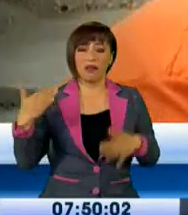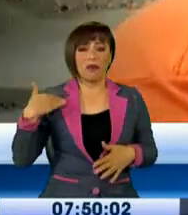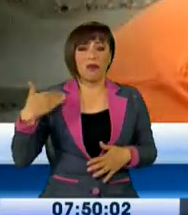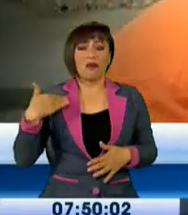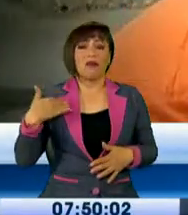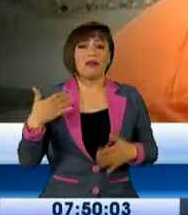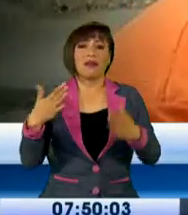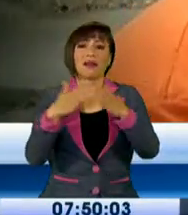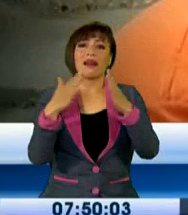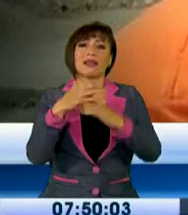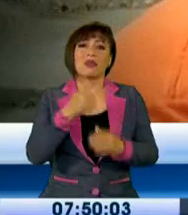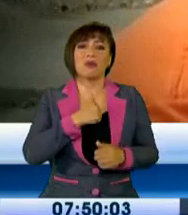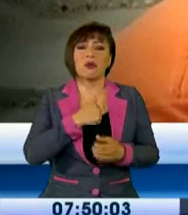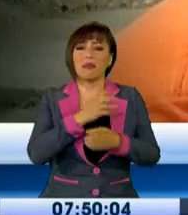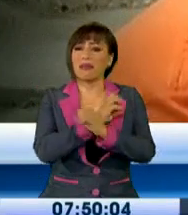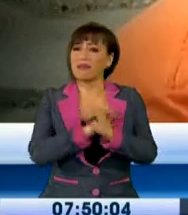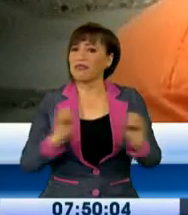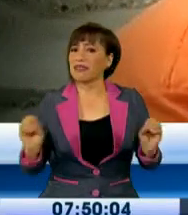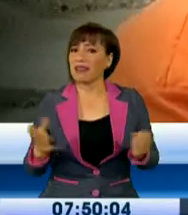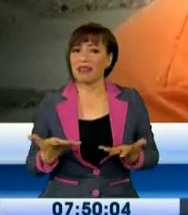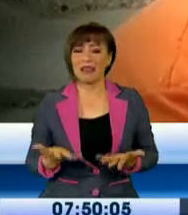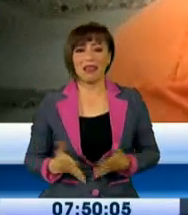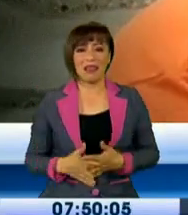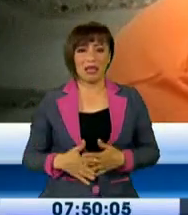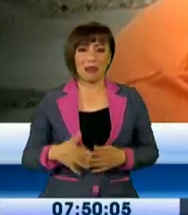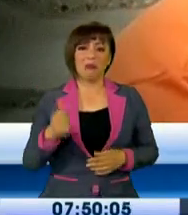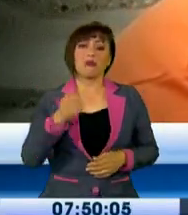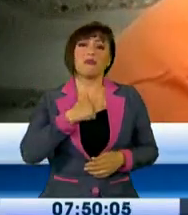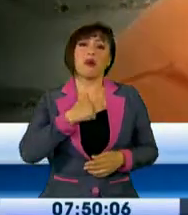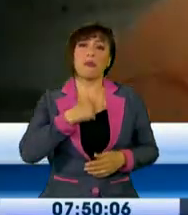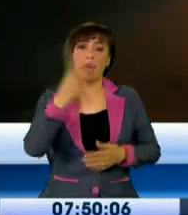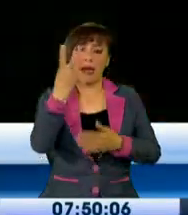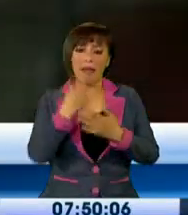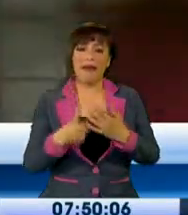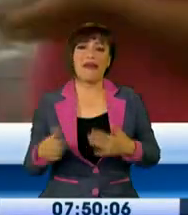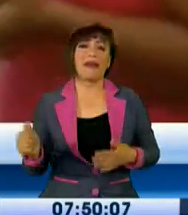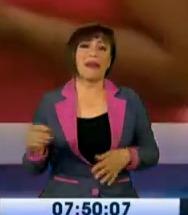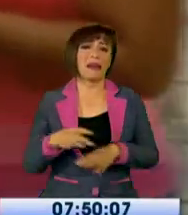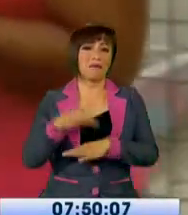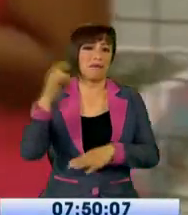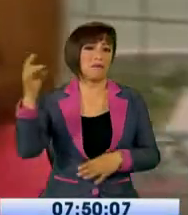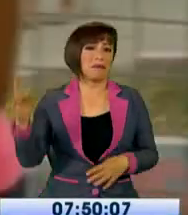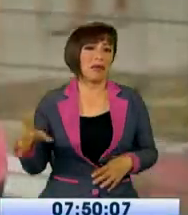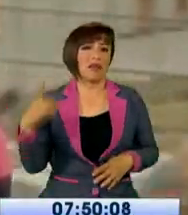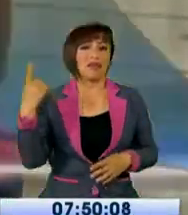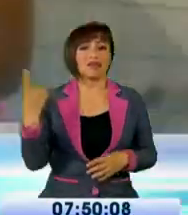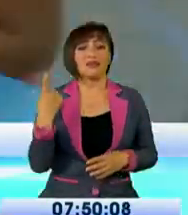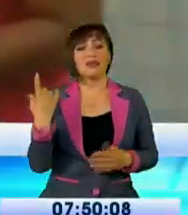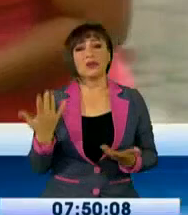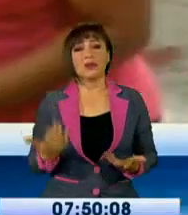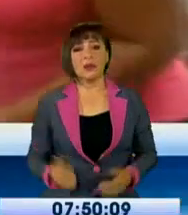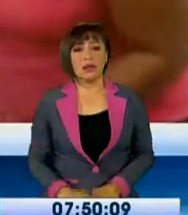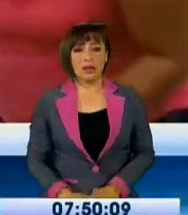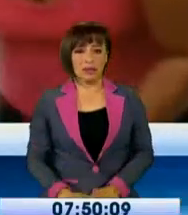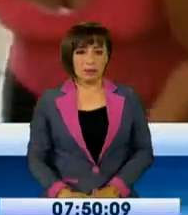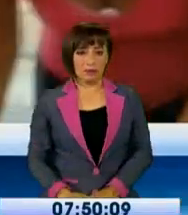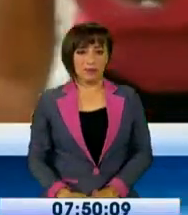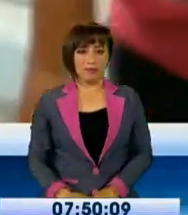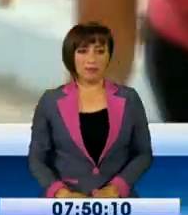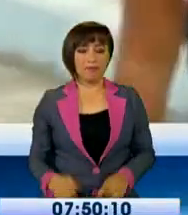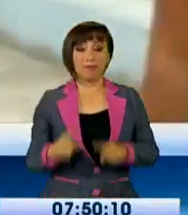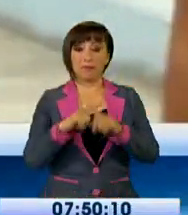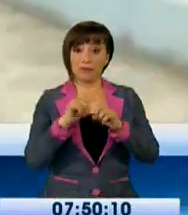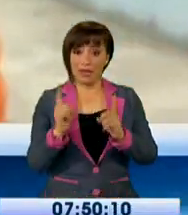tengo nada. A mí lo que me duele, o sea, es que mi propia hija me ha dado la espalda. Pero en medio de esta dura situación, vino